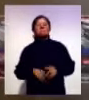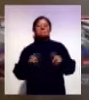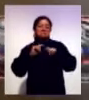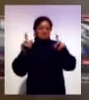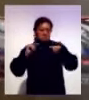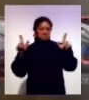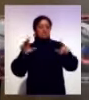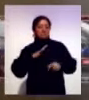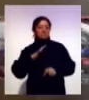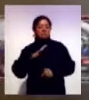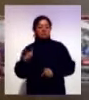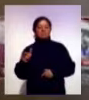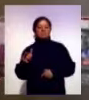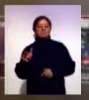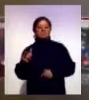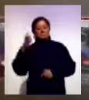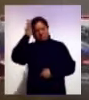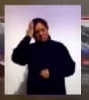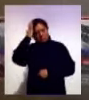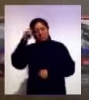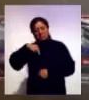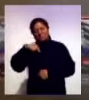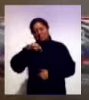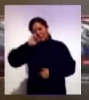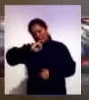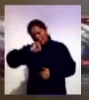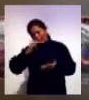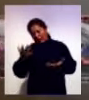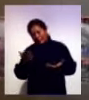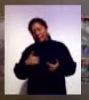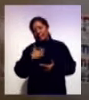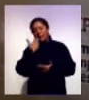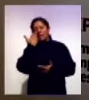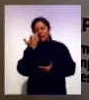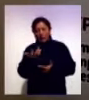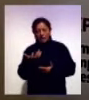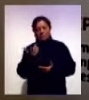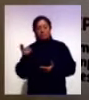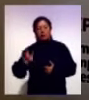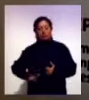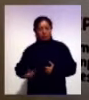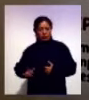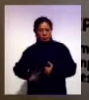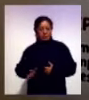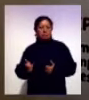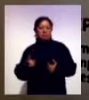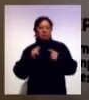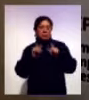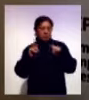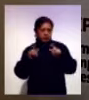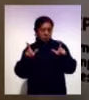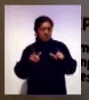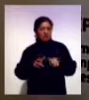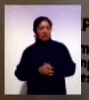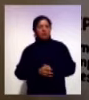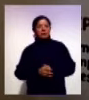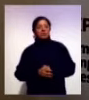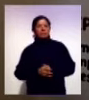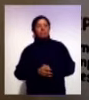el estado anfitrión de estos eventos, pues nuestra pretensión, la pretensión del gobierno del estado, es que